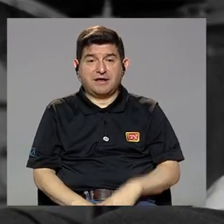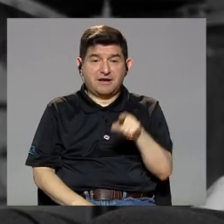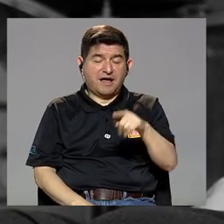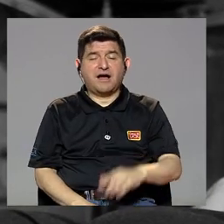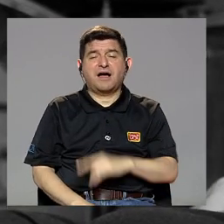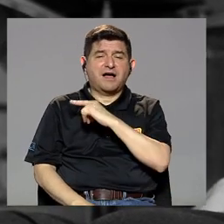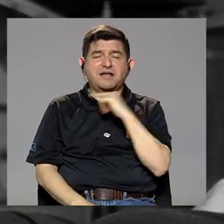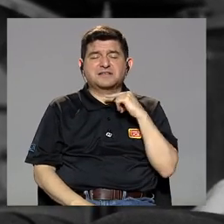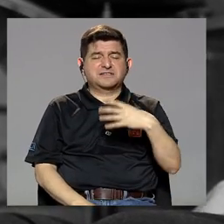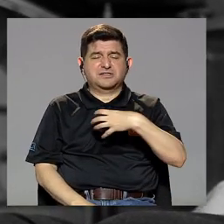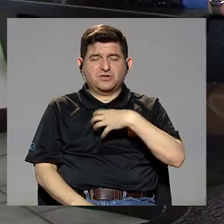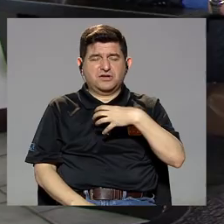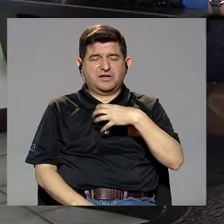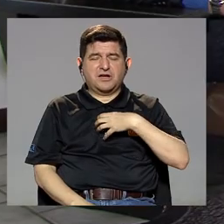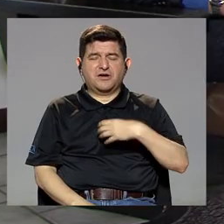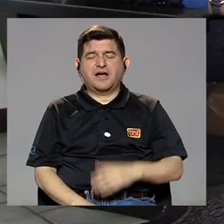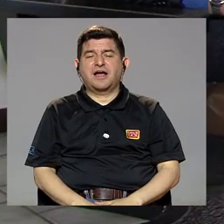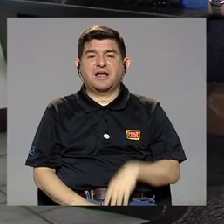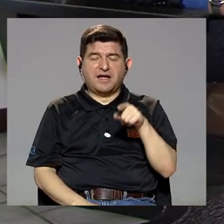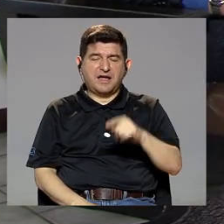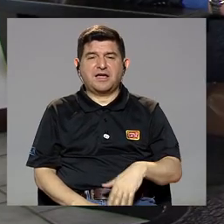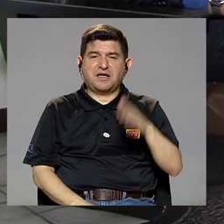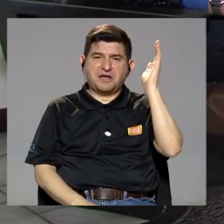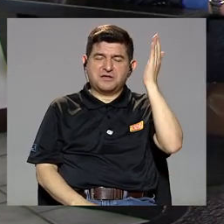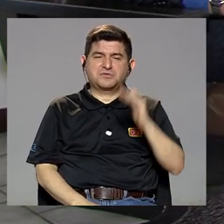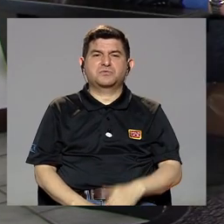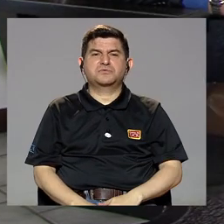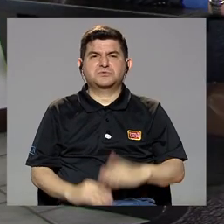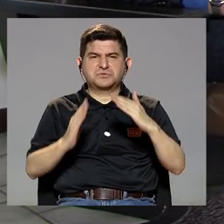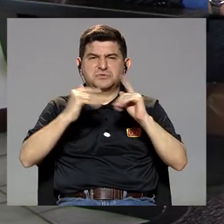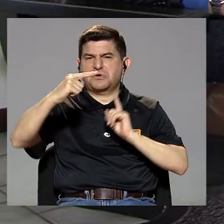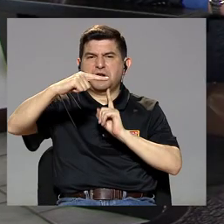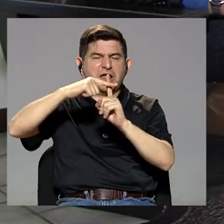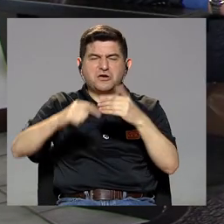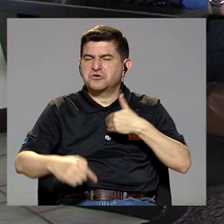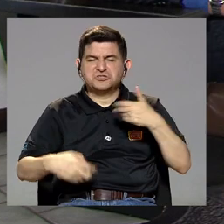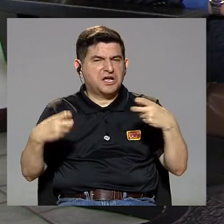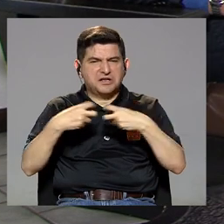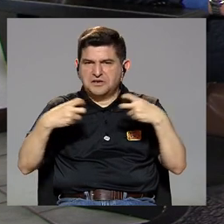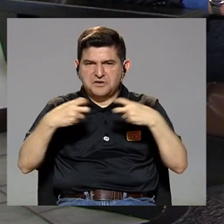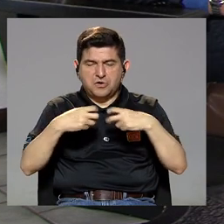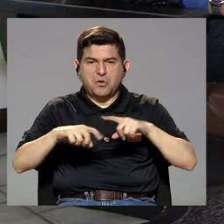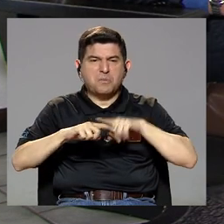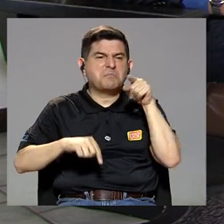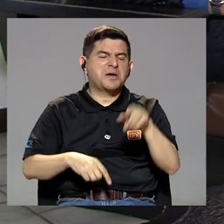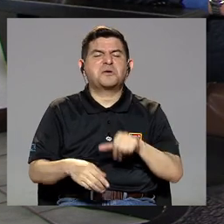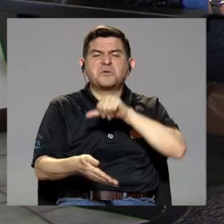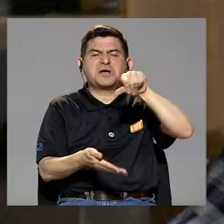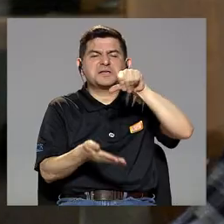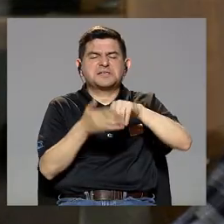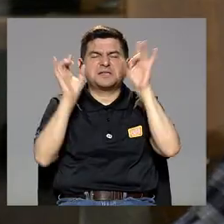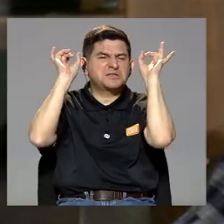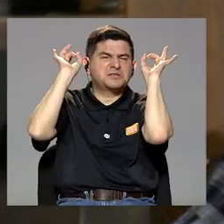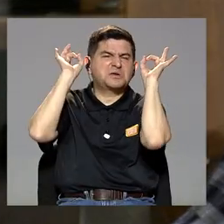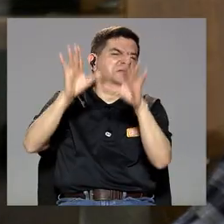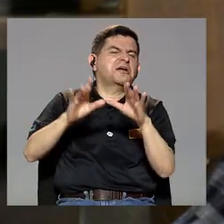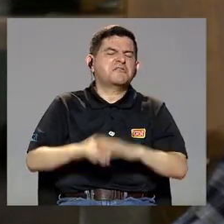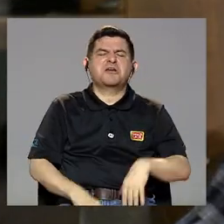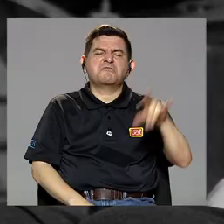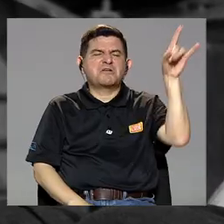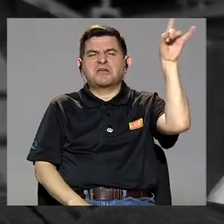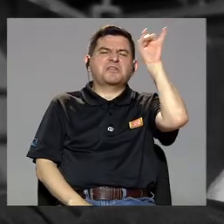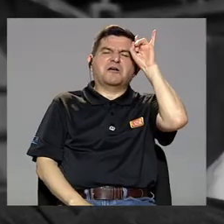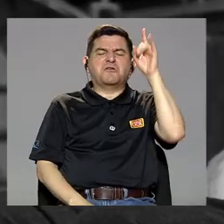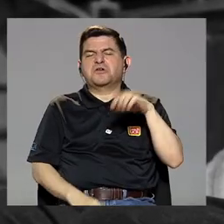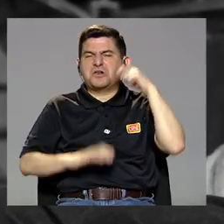todos los domingos en el sermón que la iglesia no tenía luz eléctrica y ese es centro de perdición y diabólico que